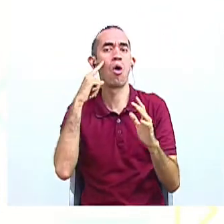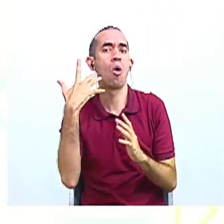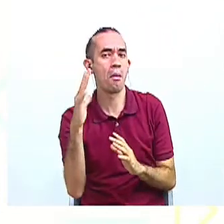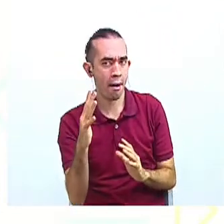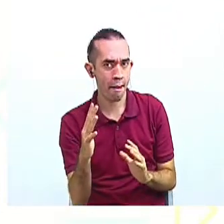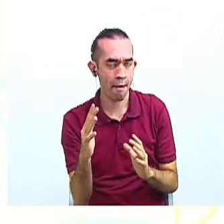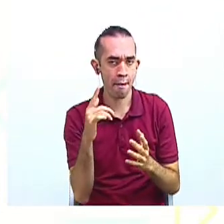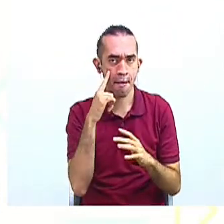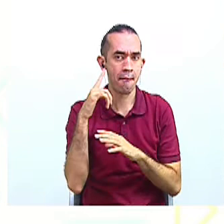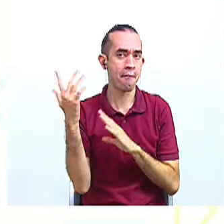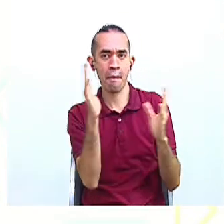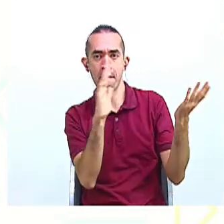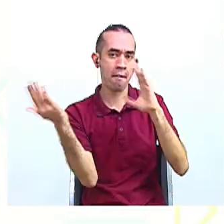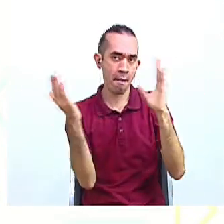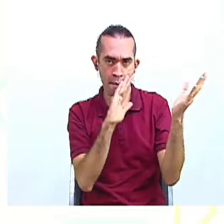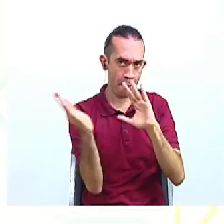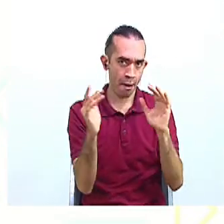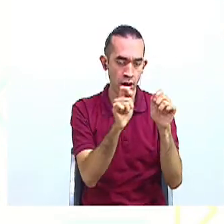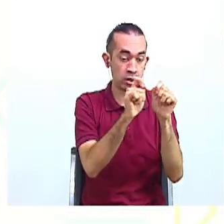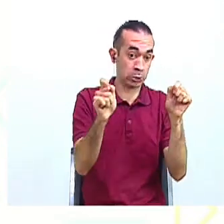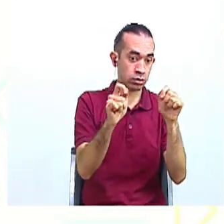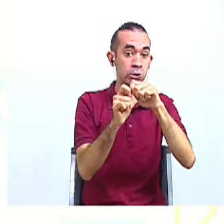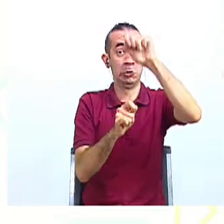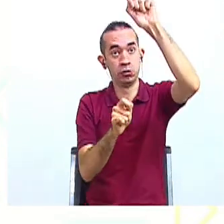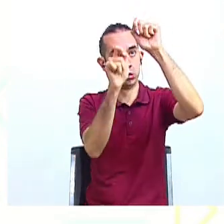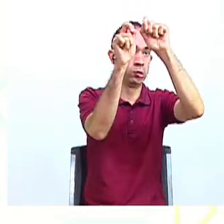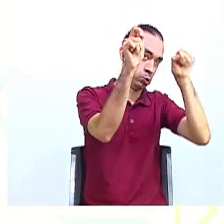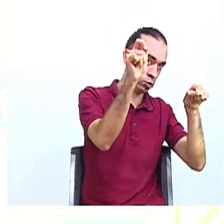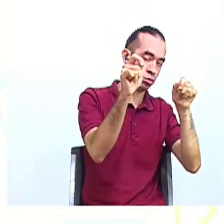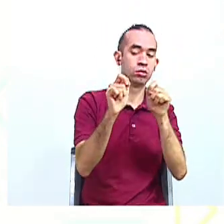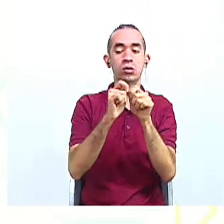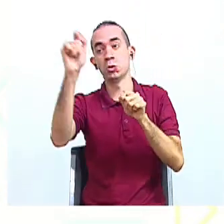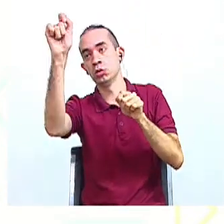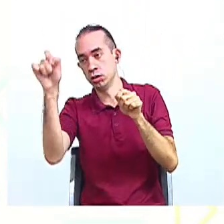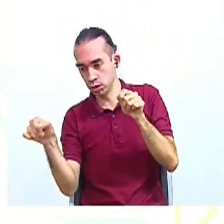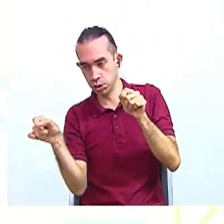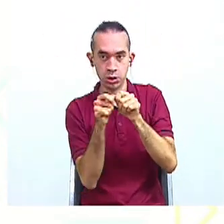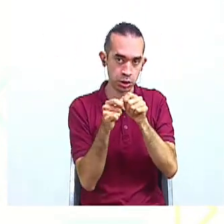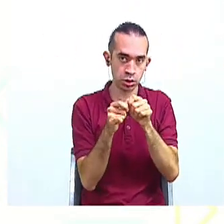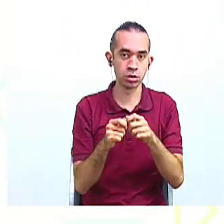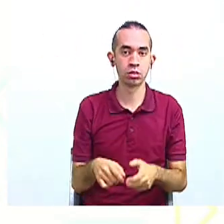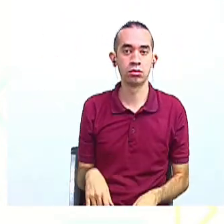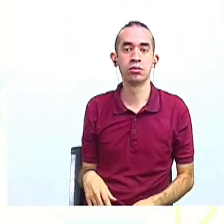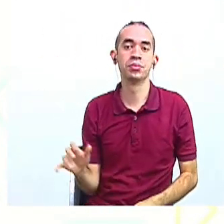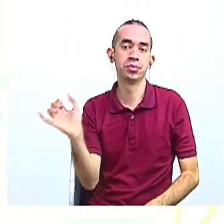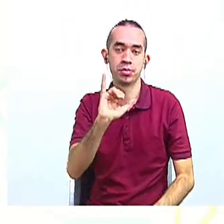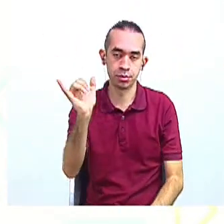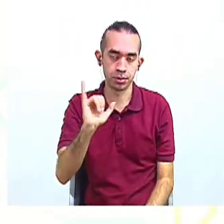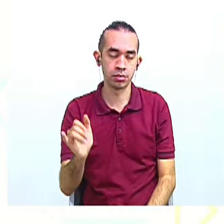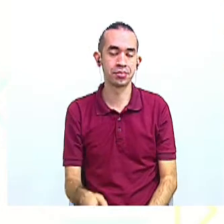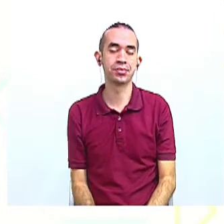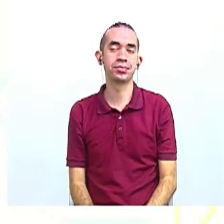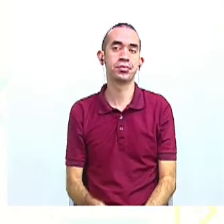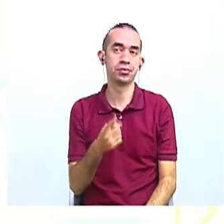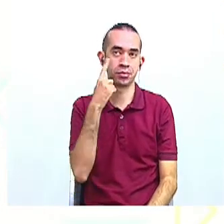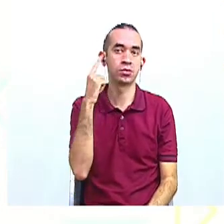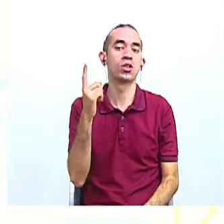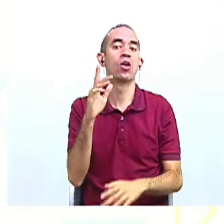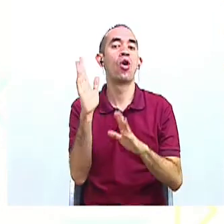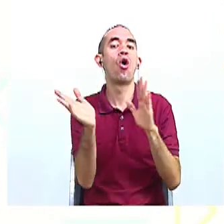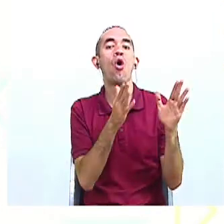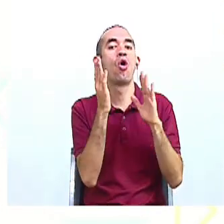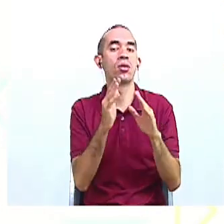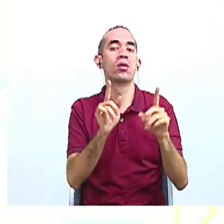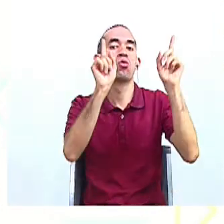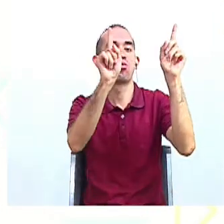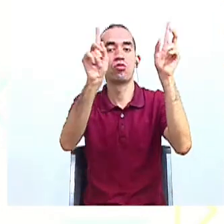las medidas de los segmentos del triángulo. Entonces, igual manera, escogemos el orden